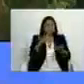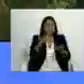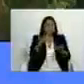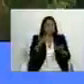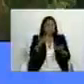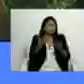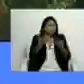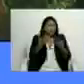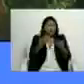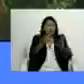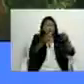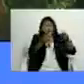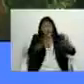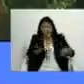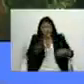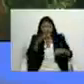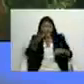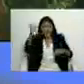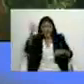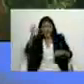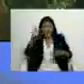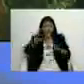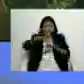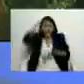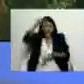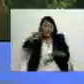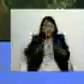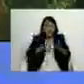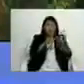es el laudo arbitral de